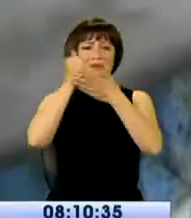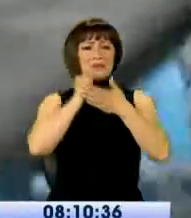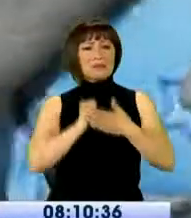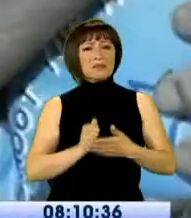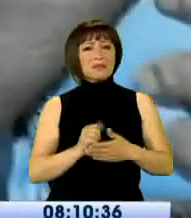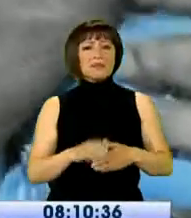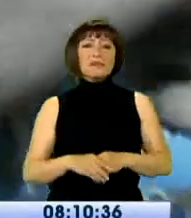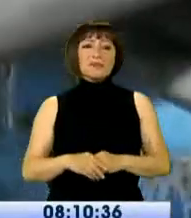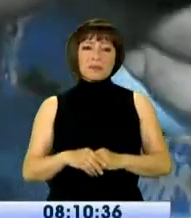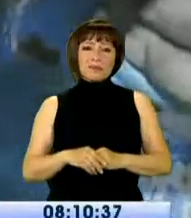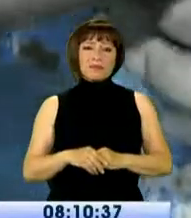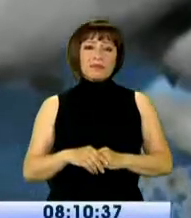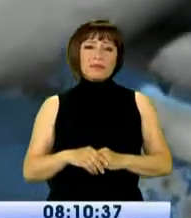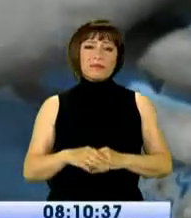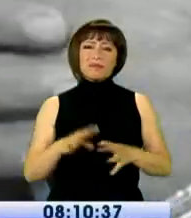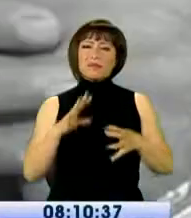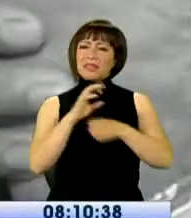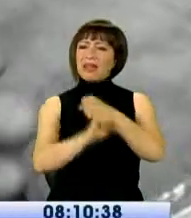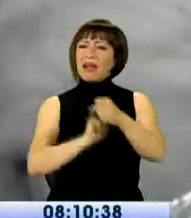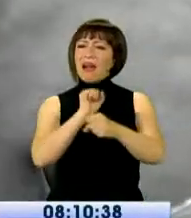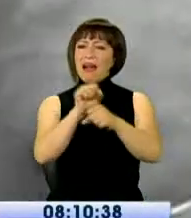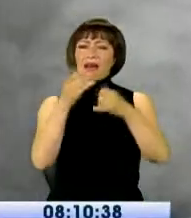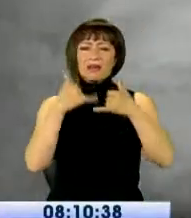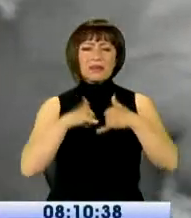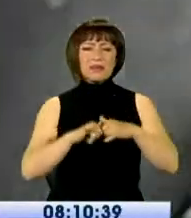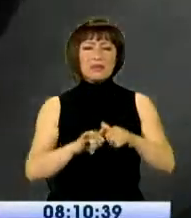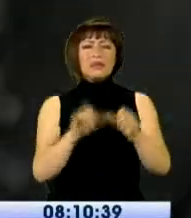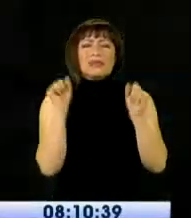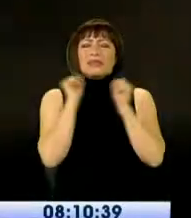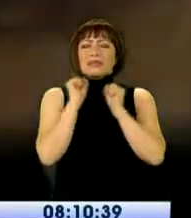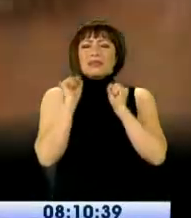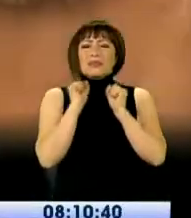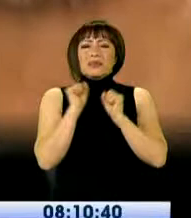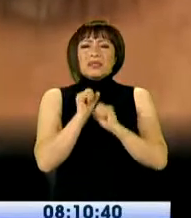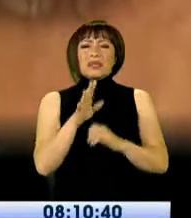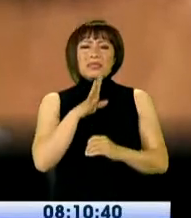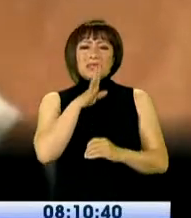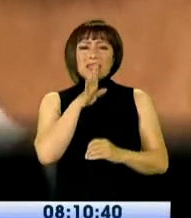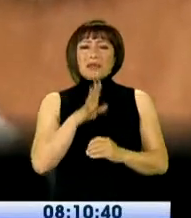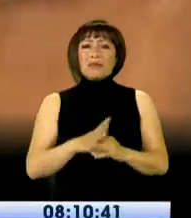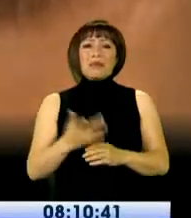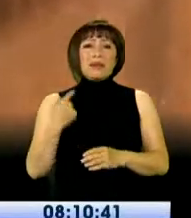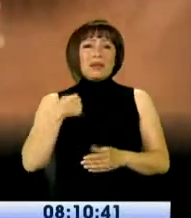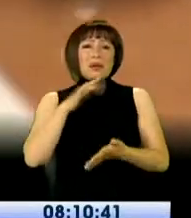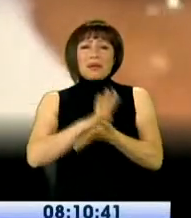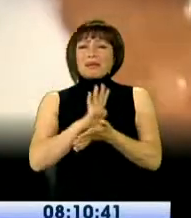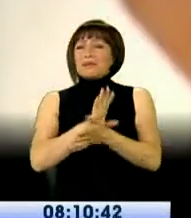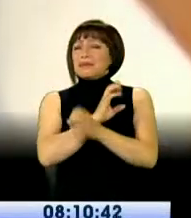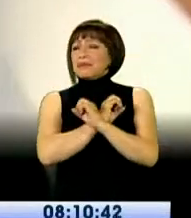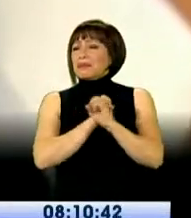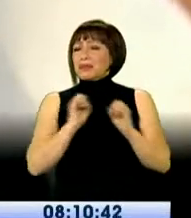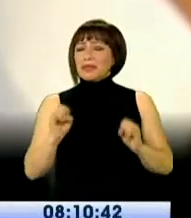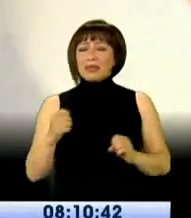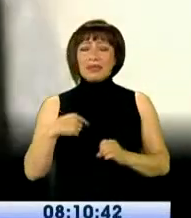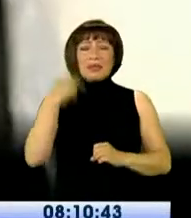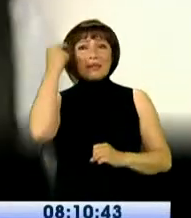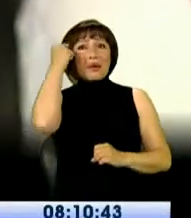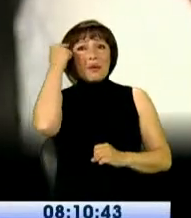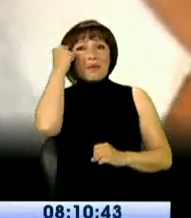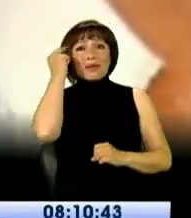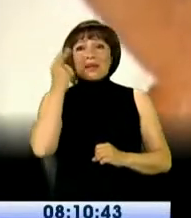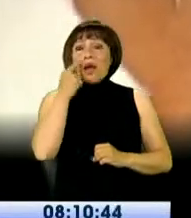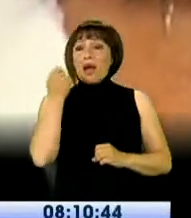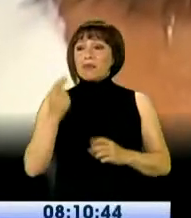dice que durante estos años ha vivido Presa del pánico no tengo tranquilidad porque él sigue